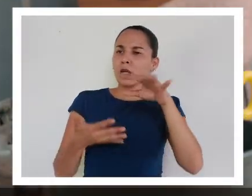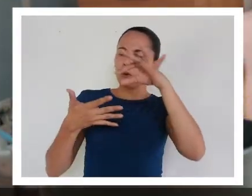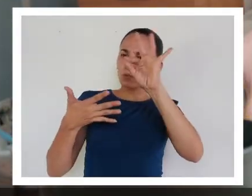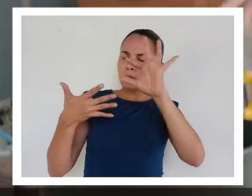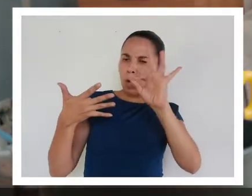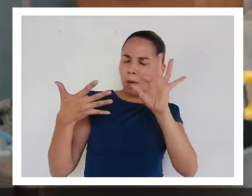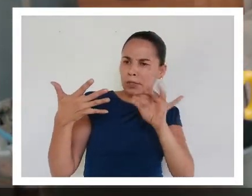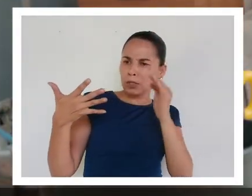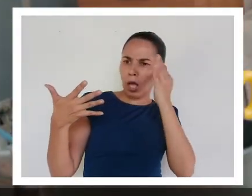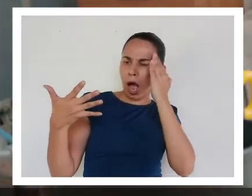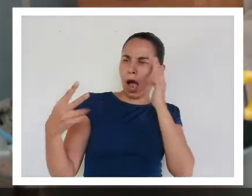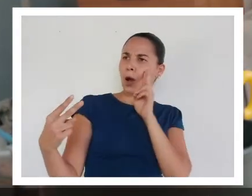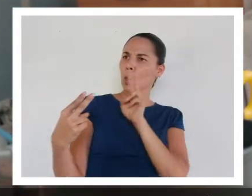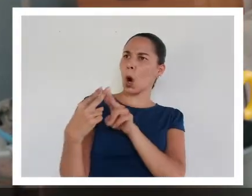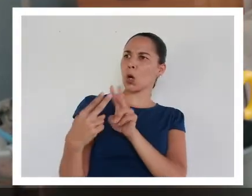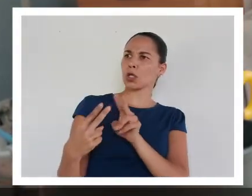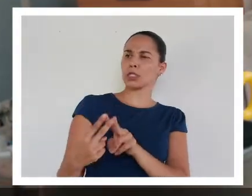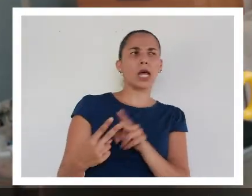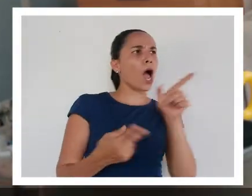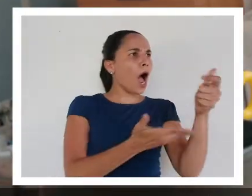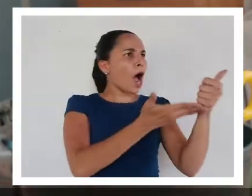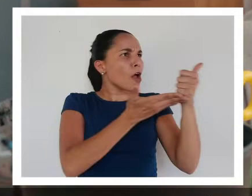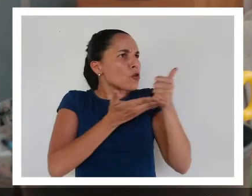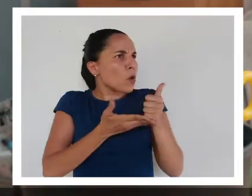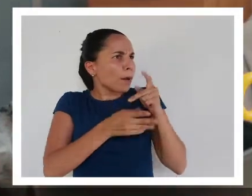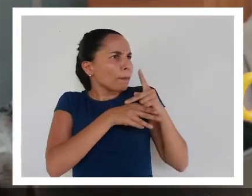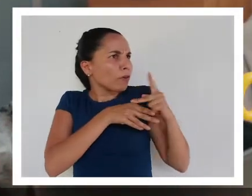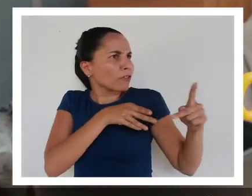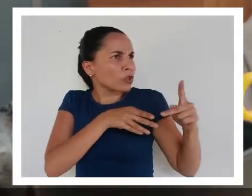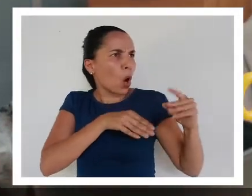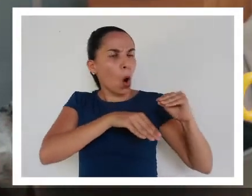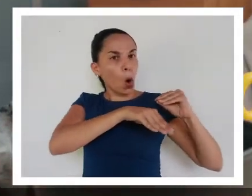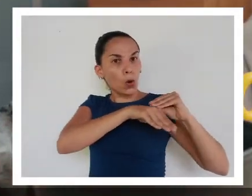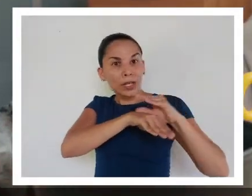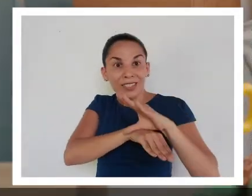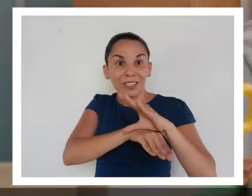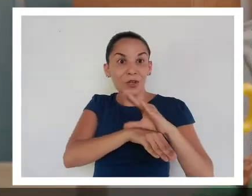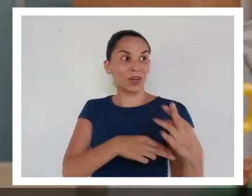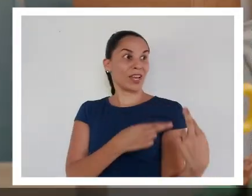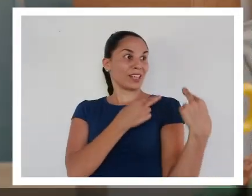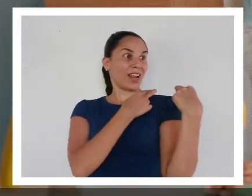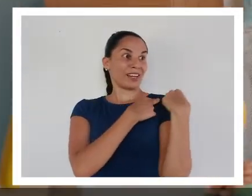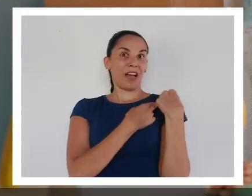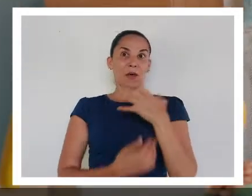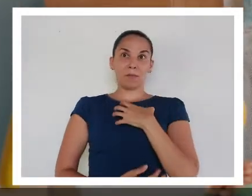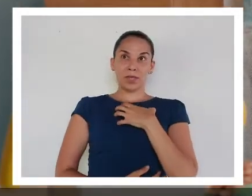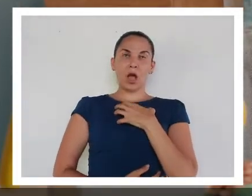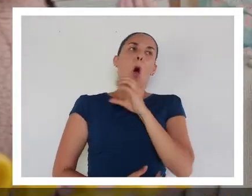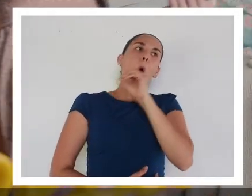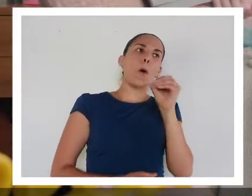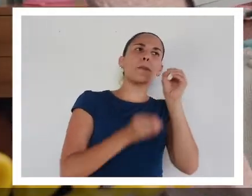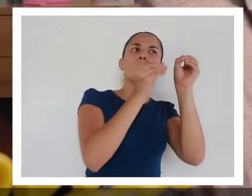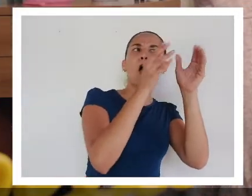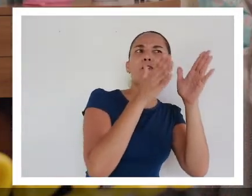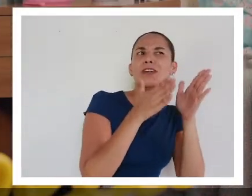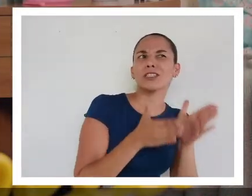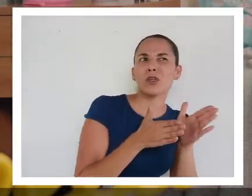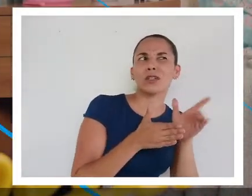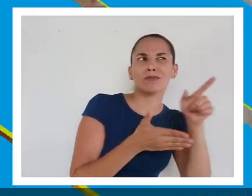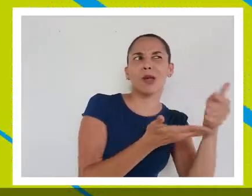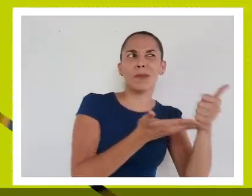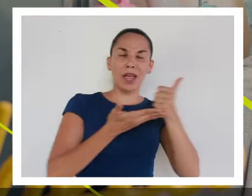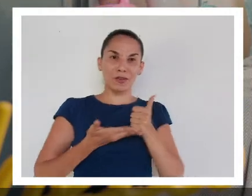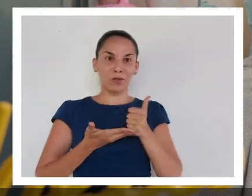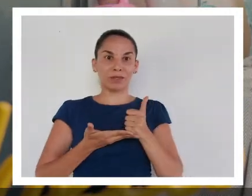cual debes conocer todas las opciones y buscar ayuda de alguna persona profesional de orientación, de las personas quienes se encargan de vos o